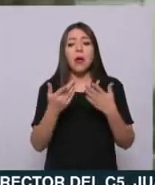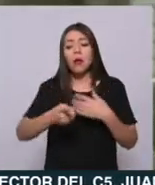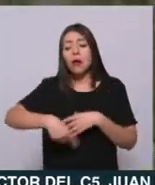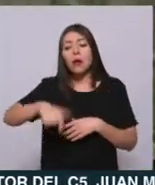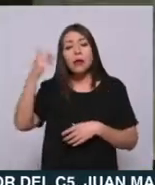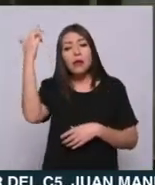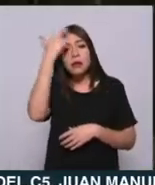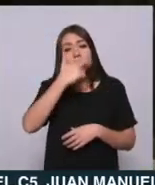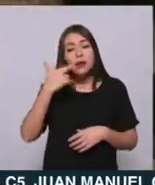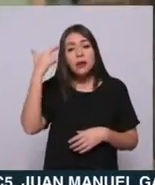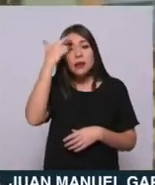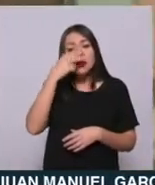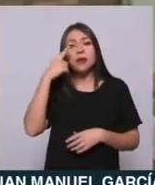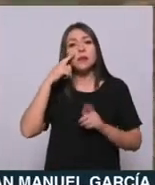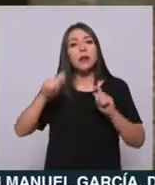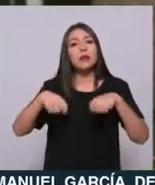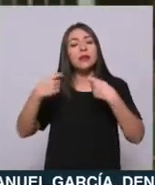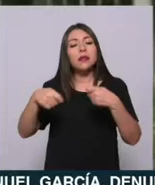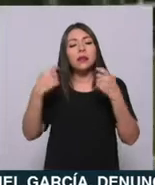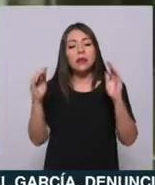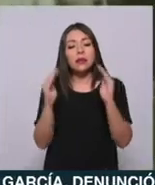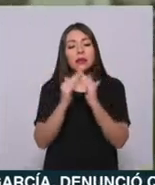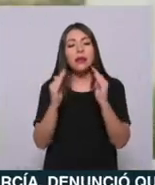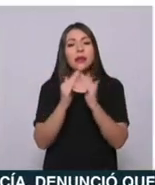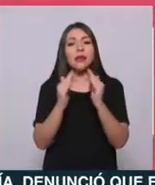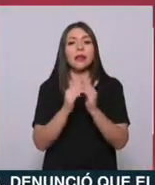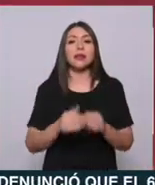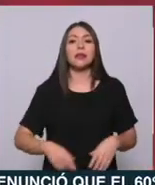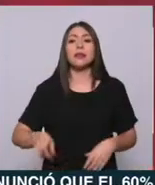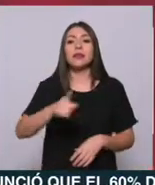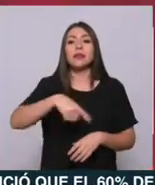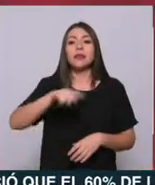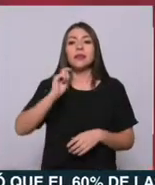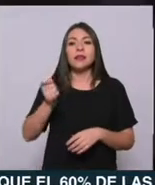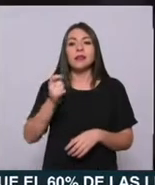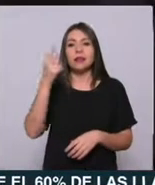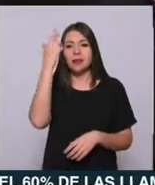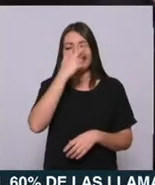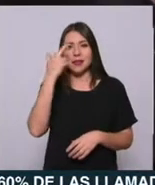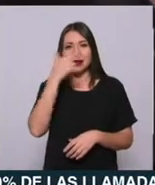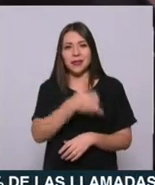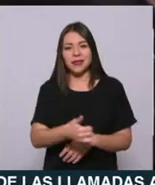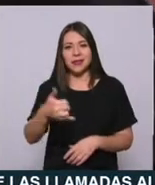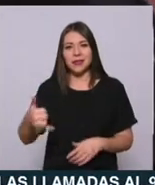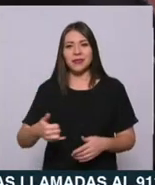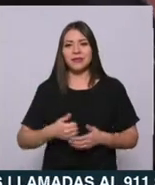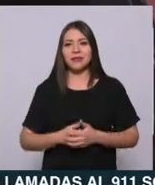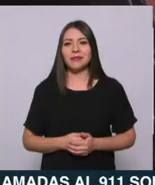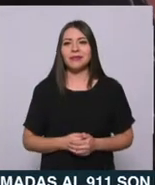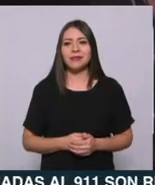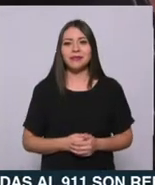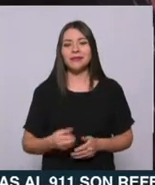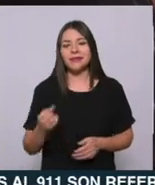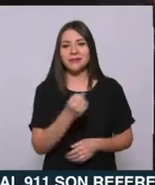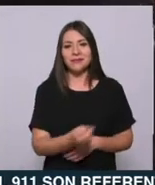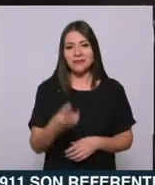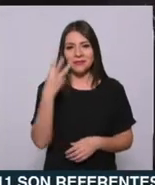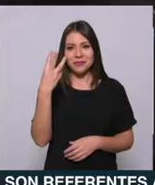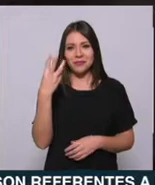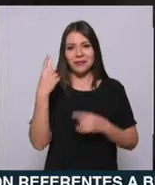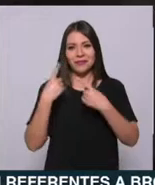programa nuevo de apoyo al fomento de la vivienda popular. Empezamos ya con el Infonavit, con 3